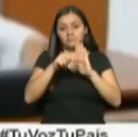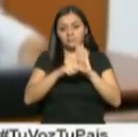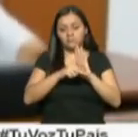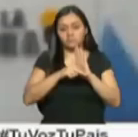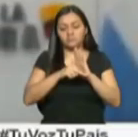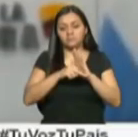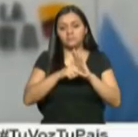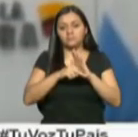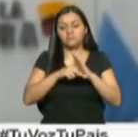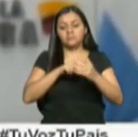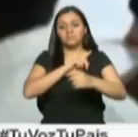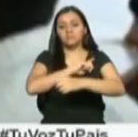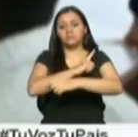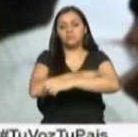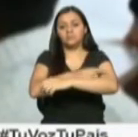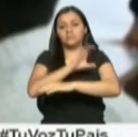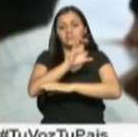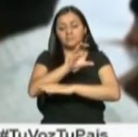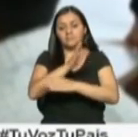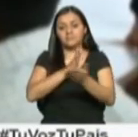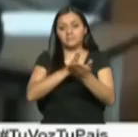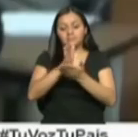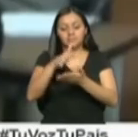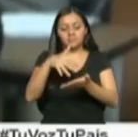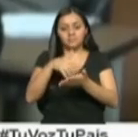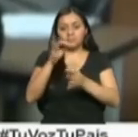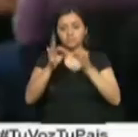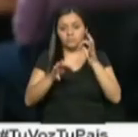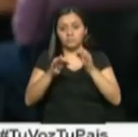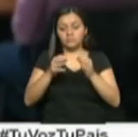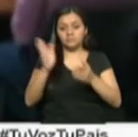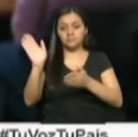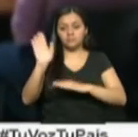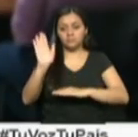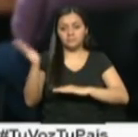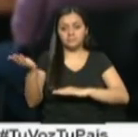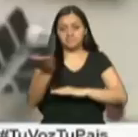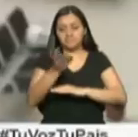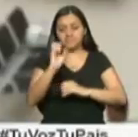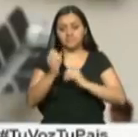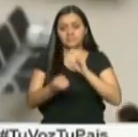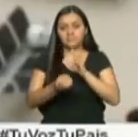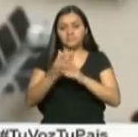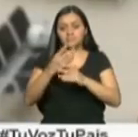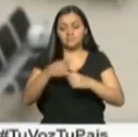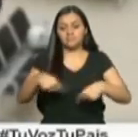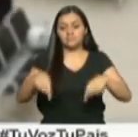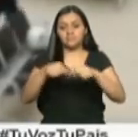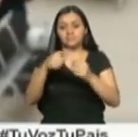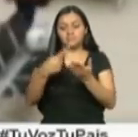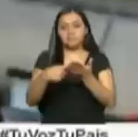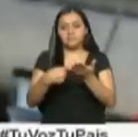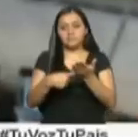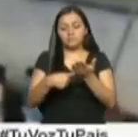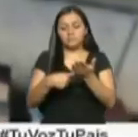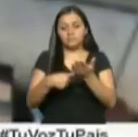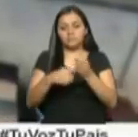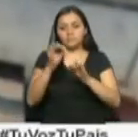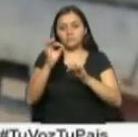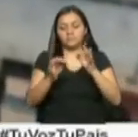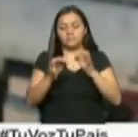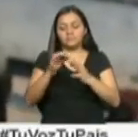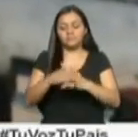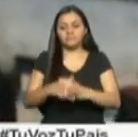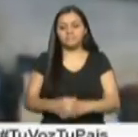procesales, fortalecimiento de la carrera judicial con base a la meritocracia y la creación de la mesa de justicia. Caterine